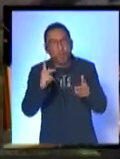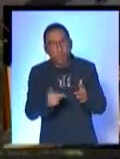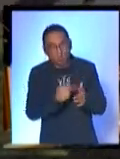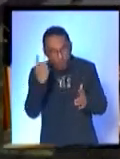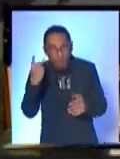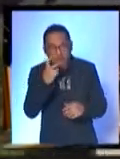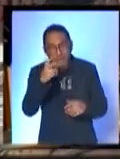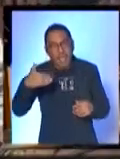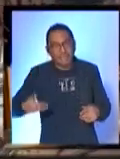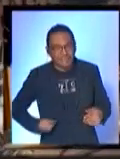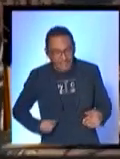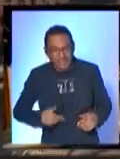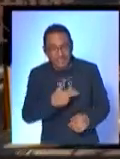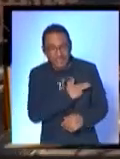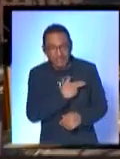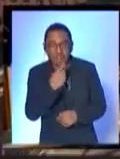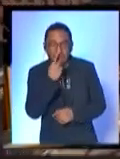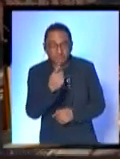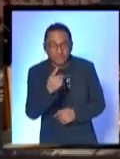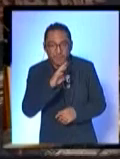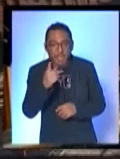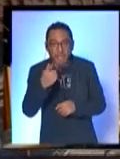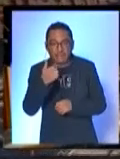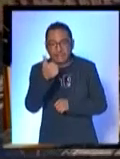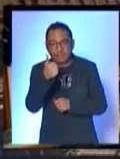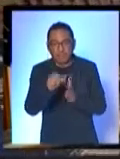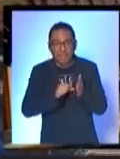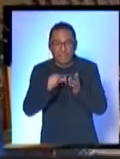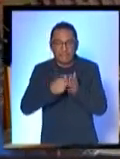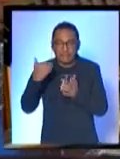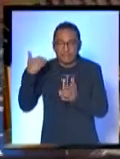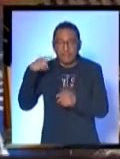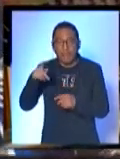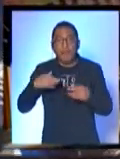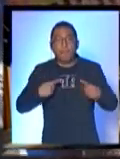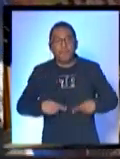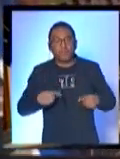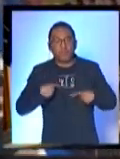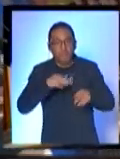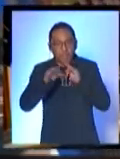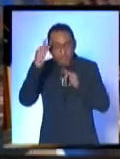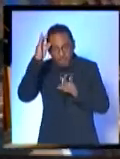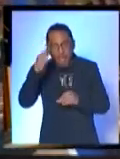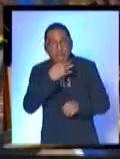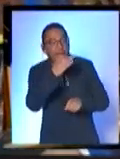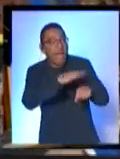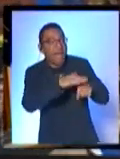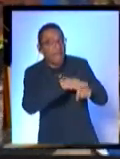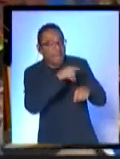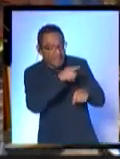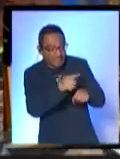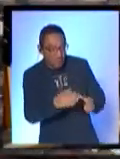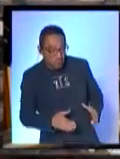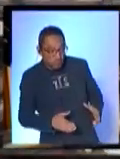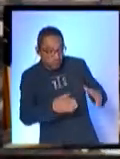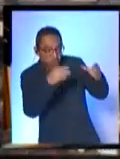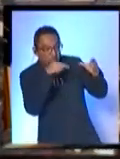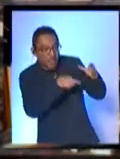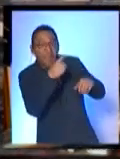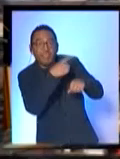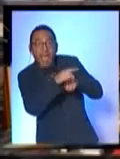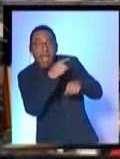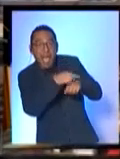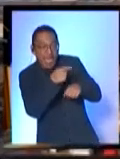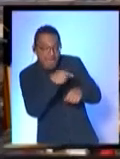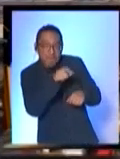fatídico accidente, Zavala informó que desde hace 6 meses los trabajadores reportaron a las autoridades daños en la estructura, justamente